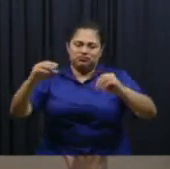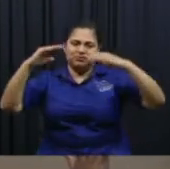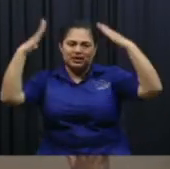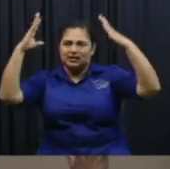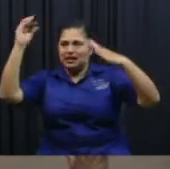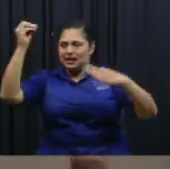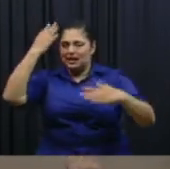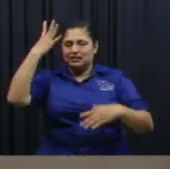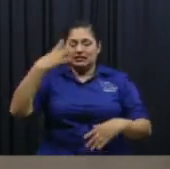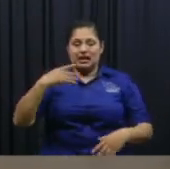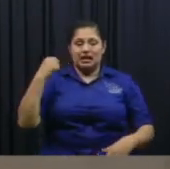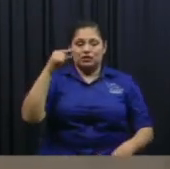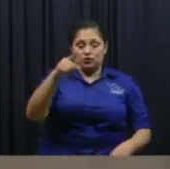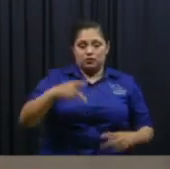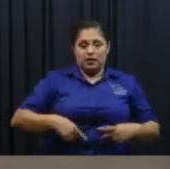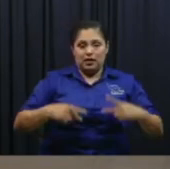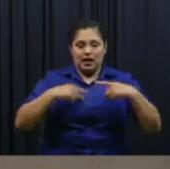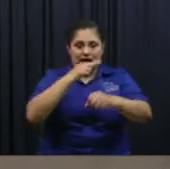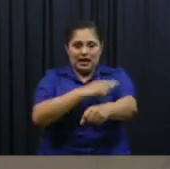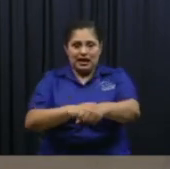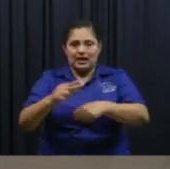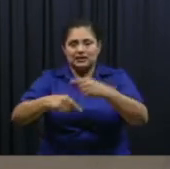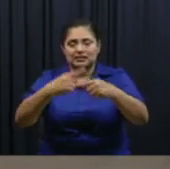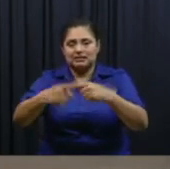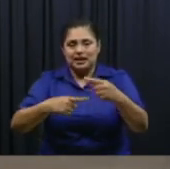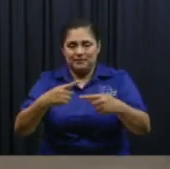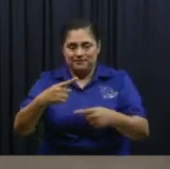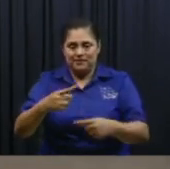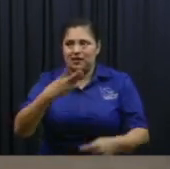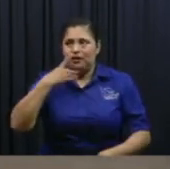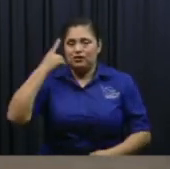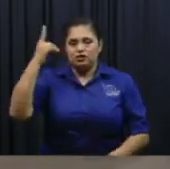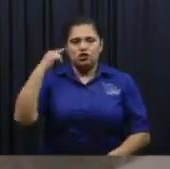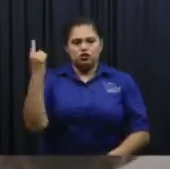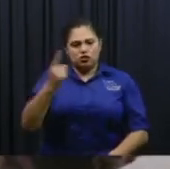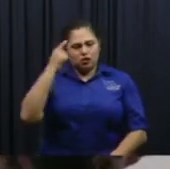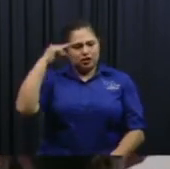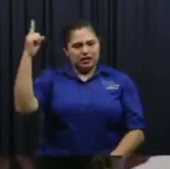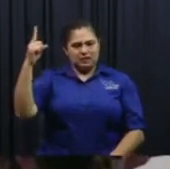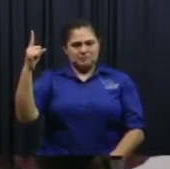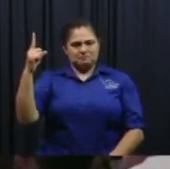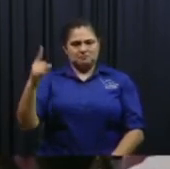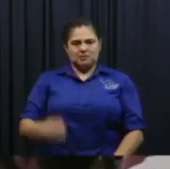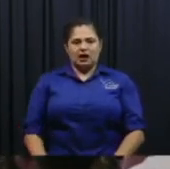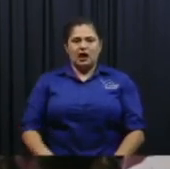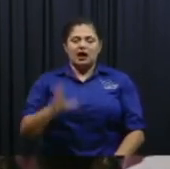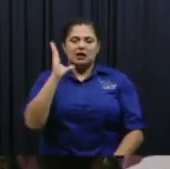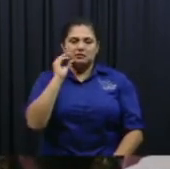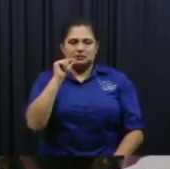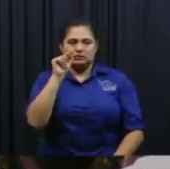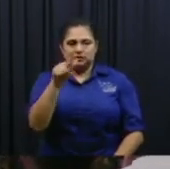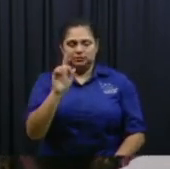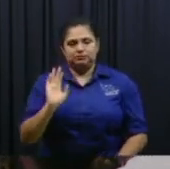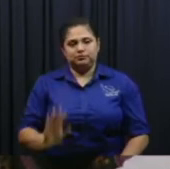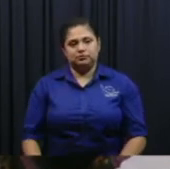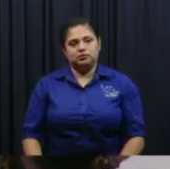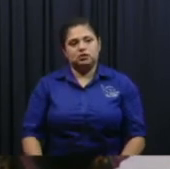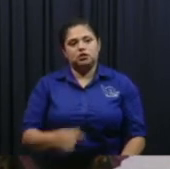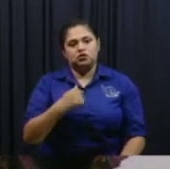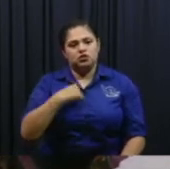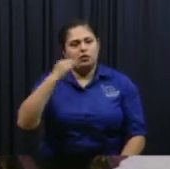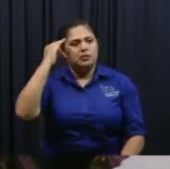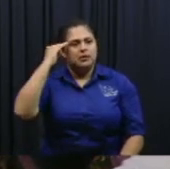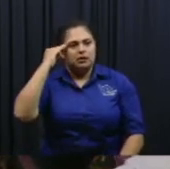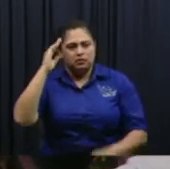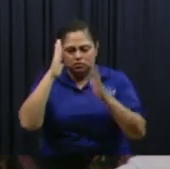divina todo este día eso Hemos estado platicando todo ese día es un estado platicando yo tengo mi mente cometida